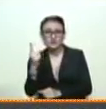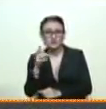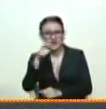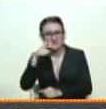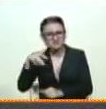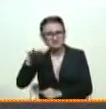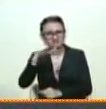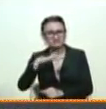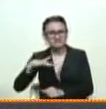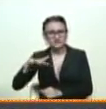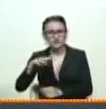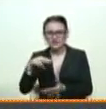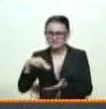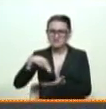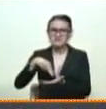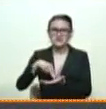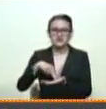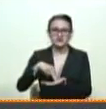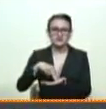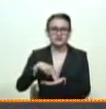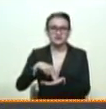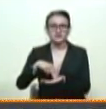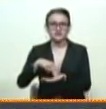humanidad se ponga de pie,